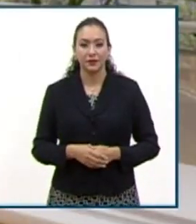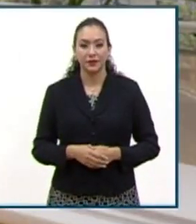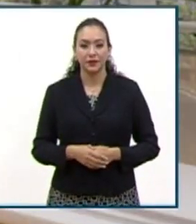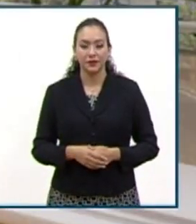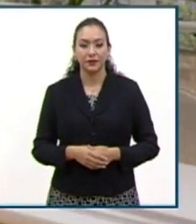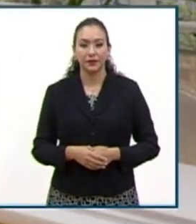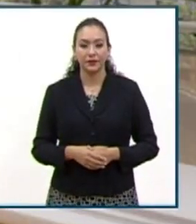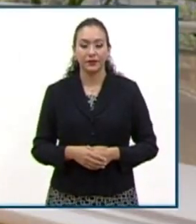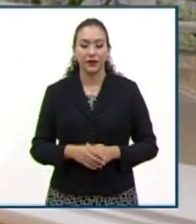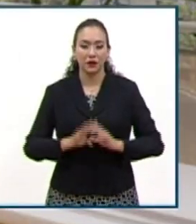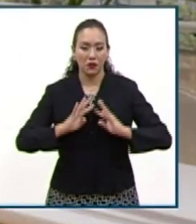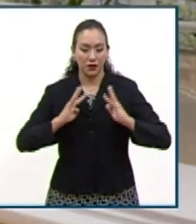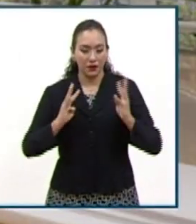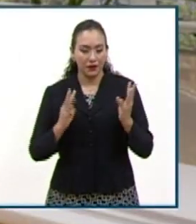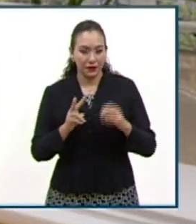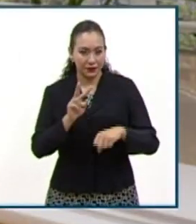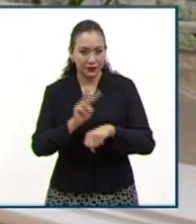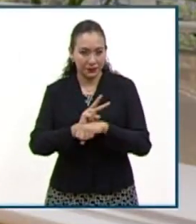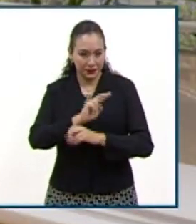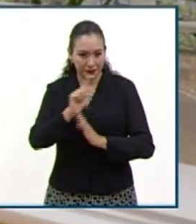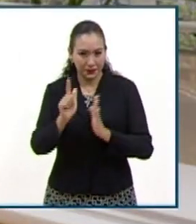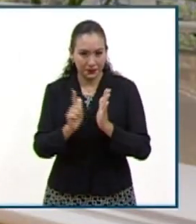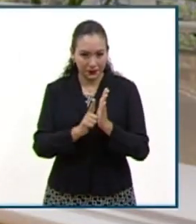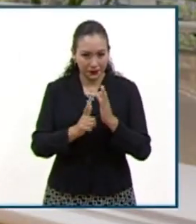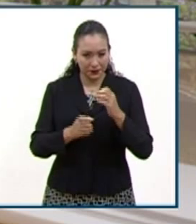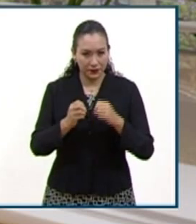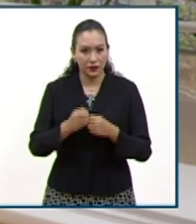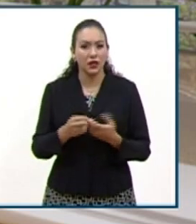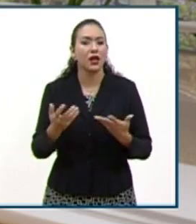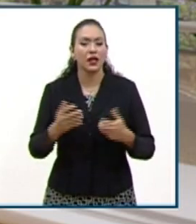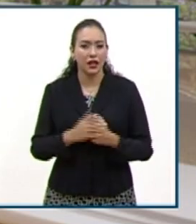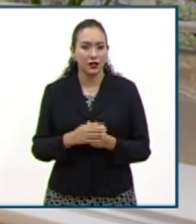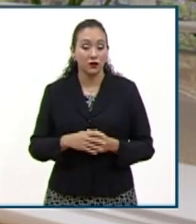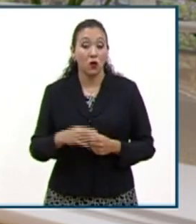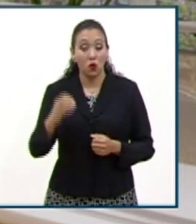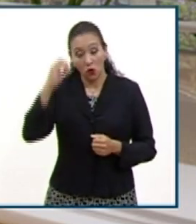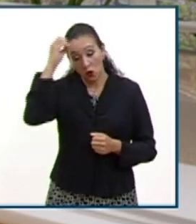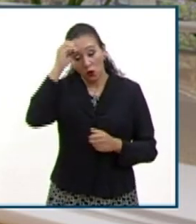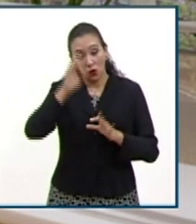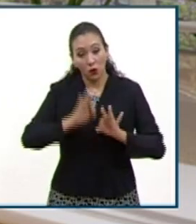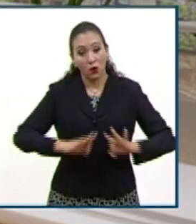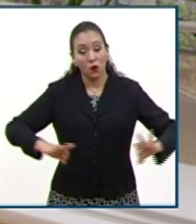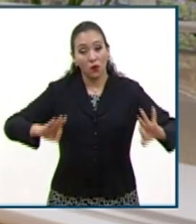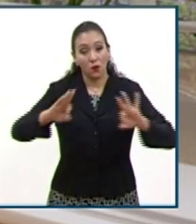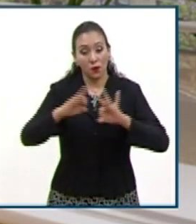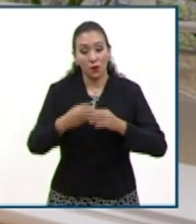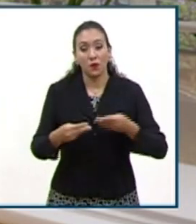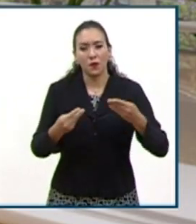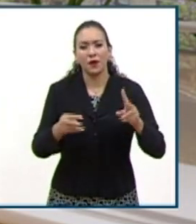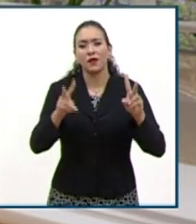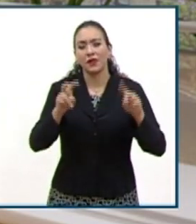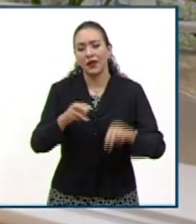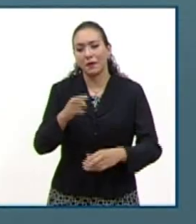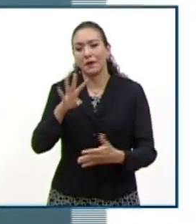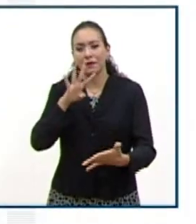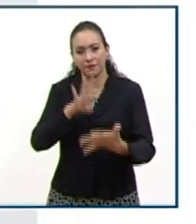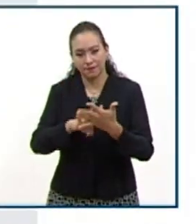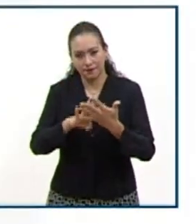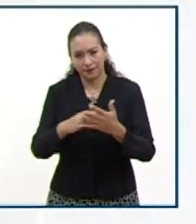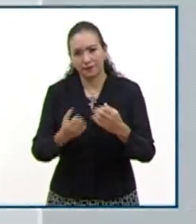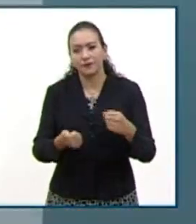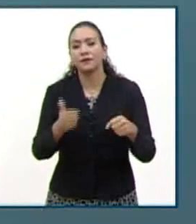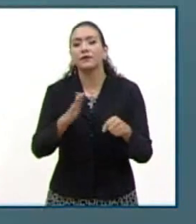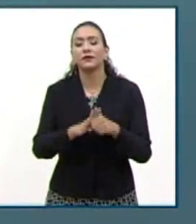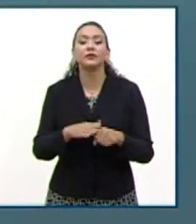El Consejo de la Judicatura Federal destacó una tesis relevante del primer tribunal colegiado en materias penal y administrativa